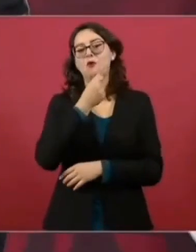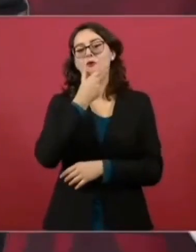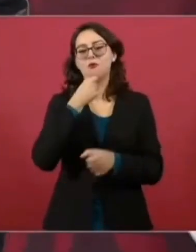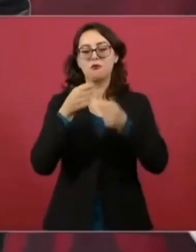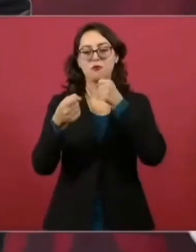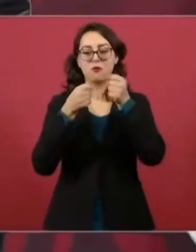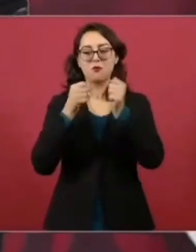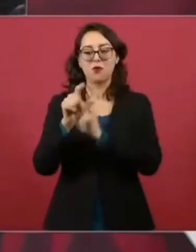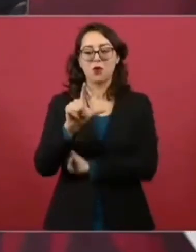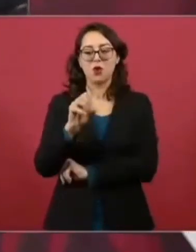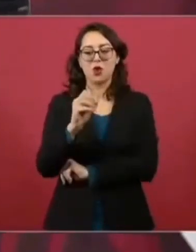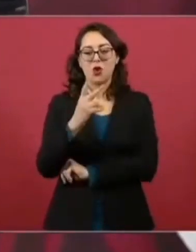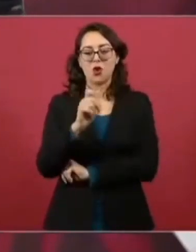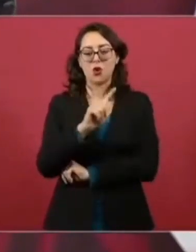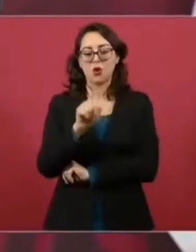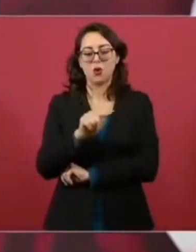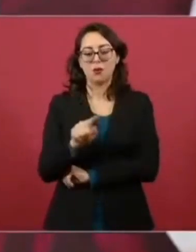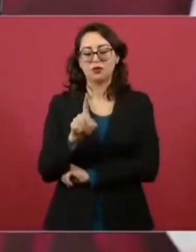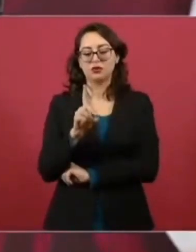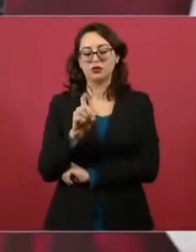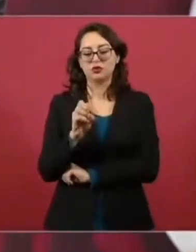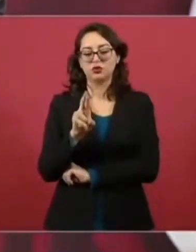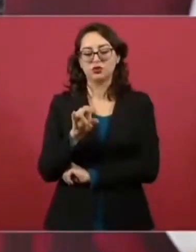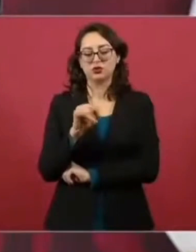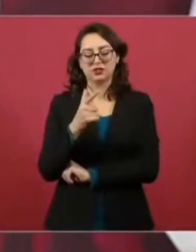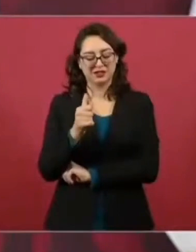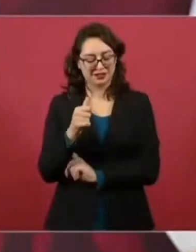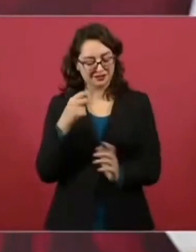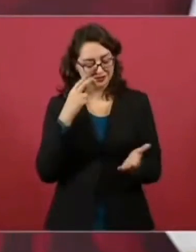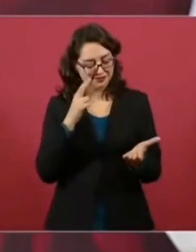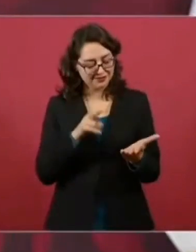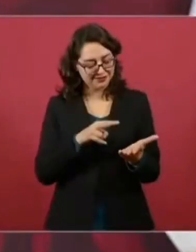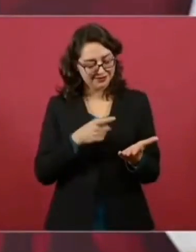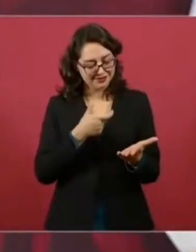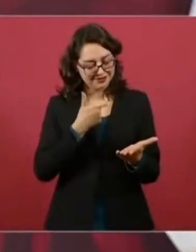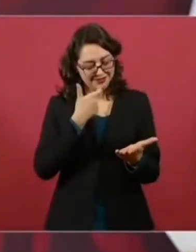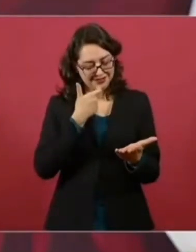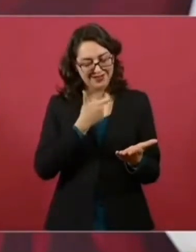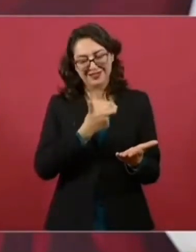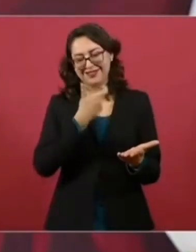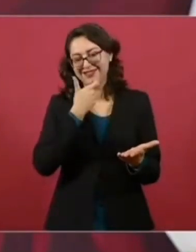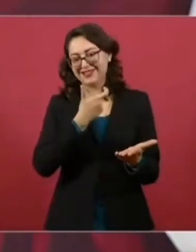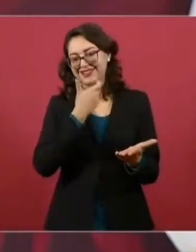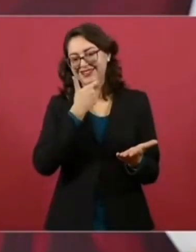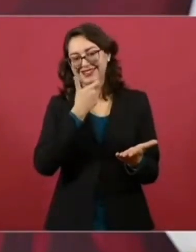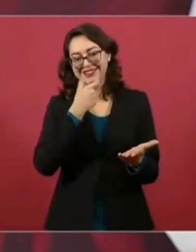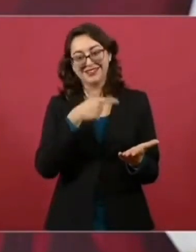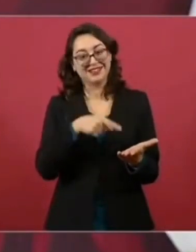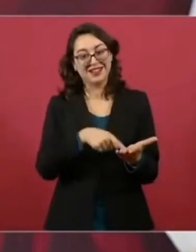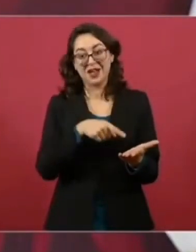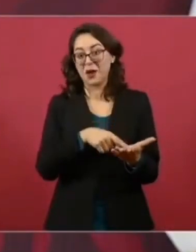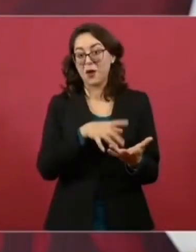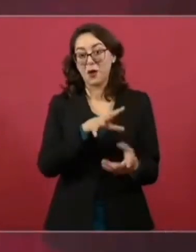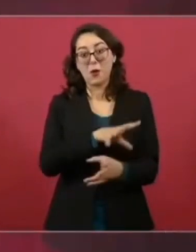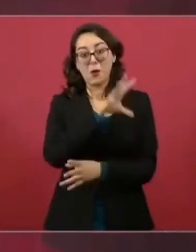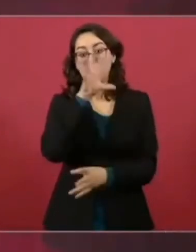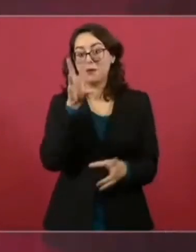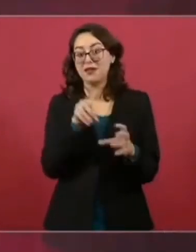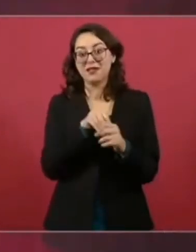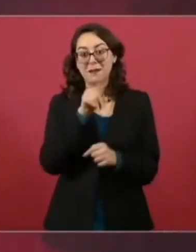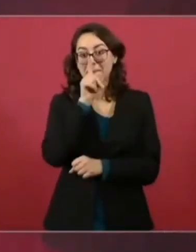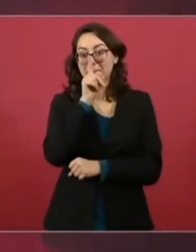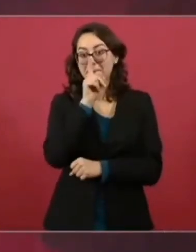risa, pero porque ya es la desesperación, ¿no? O sea, la falsificación completa. Bueno, en